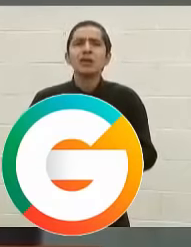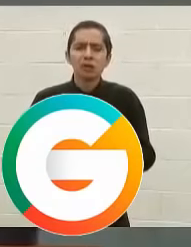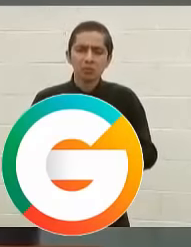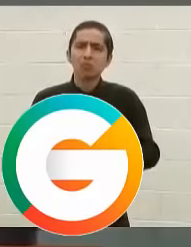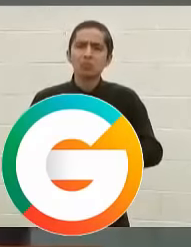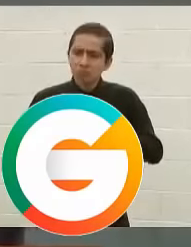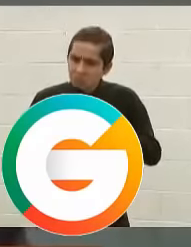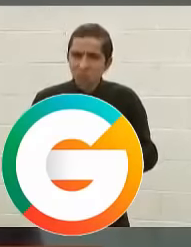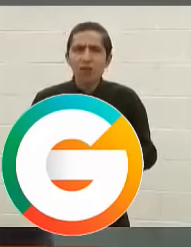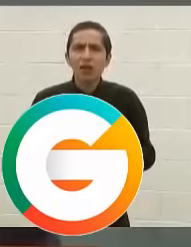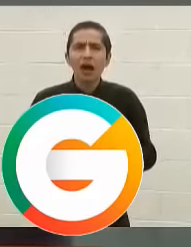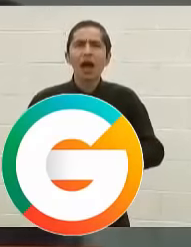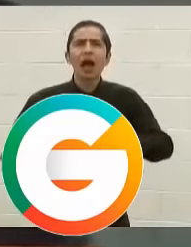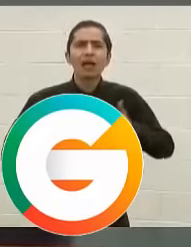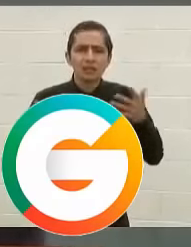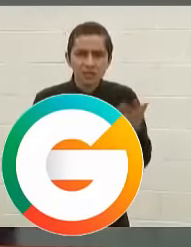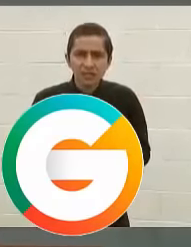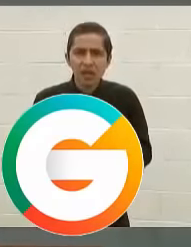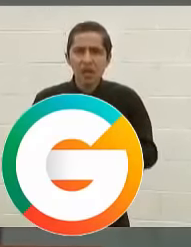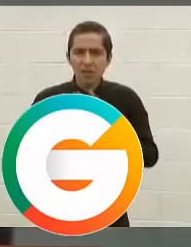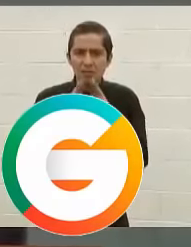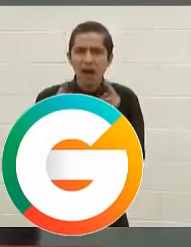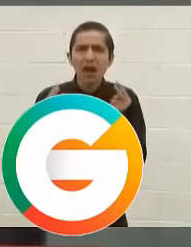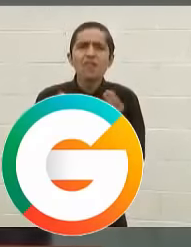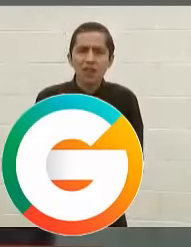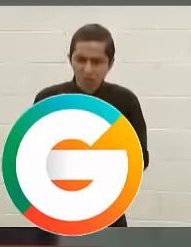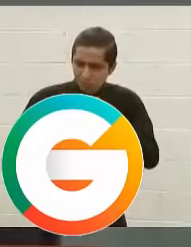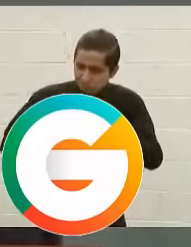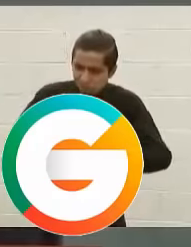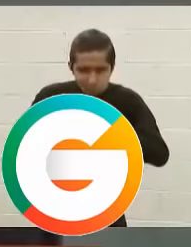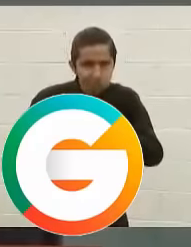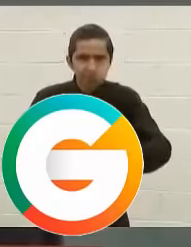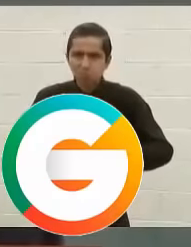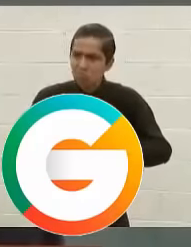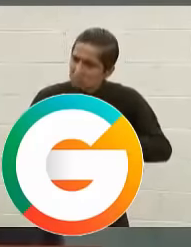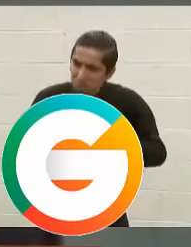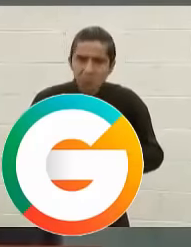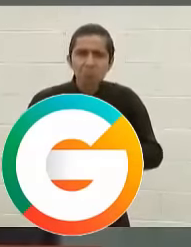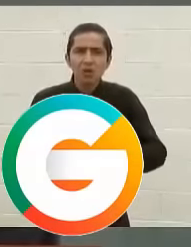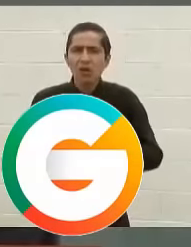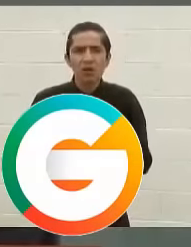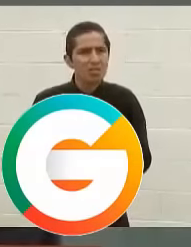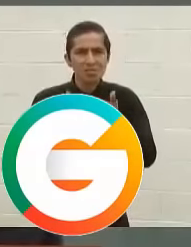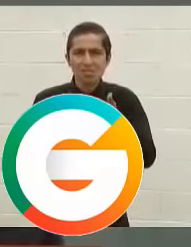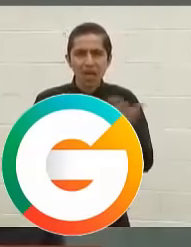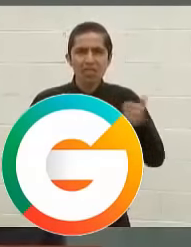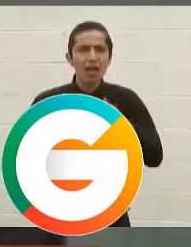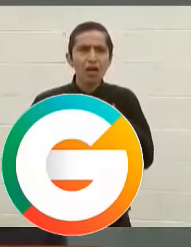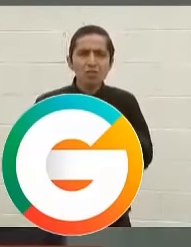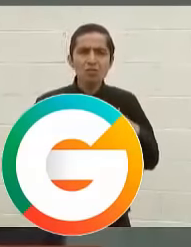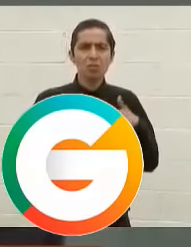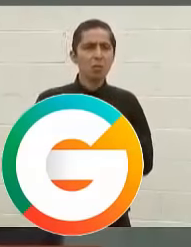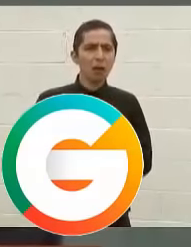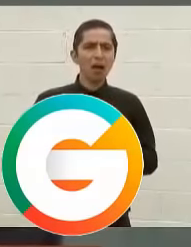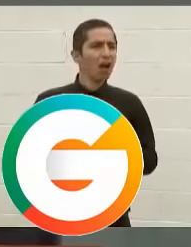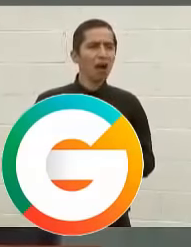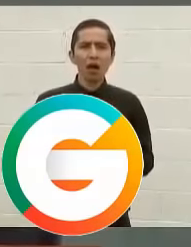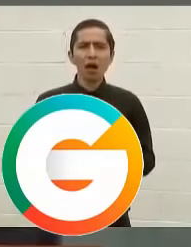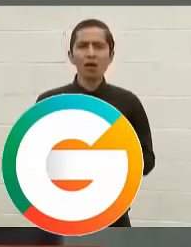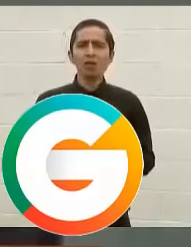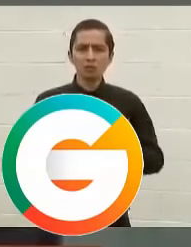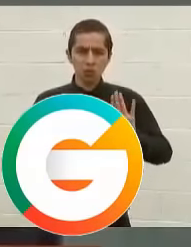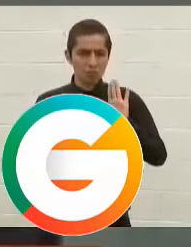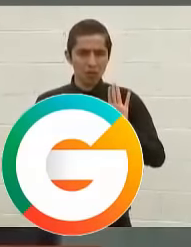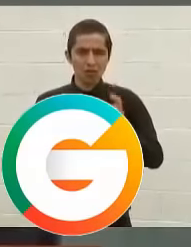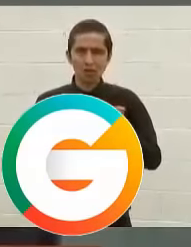Continuaremos combatiendo al crimen organizado. Nada detendrá este compromiso.